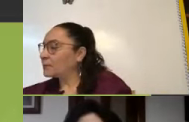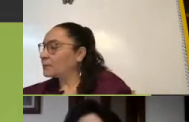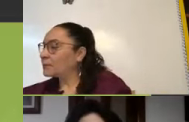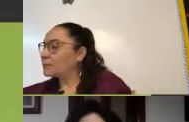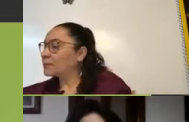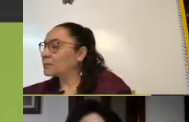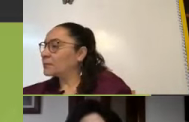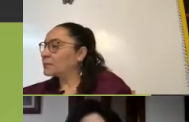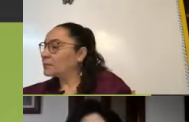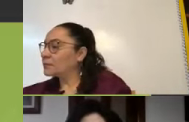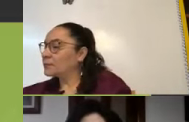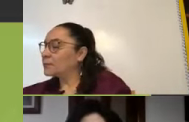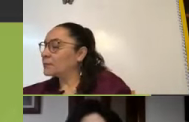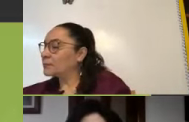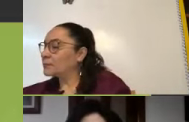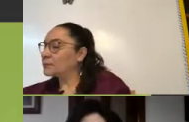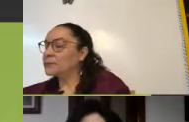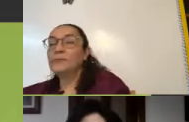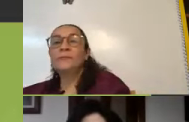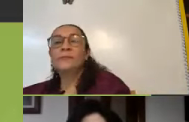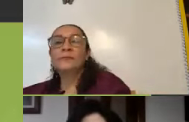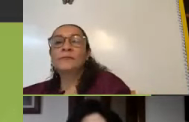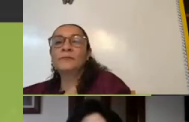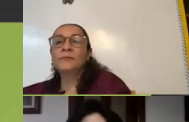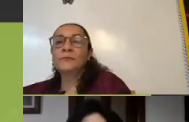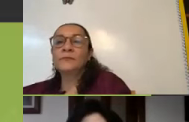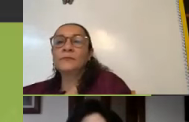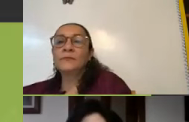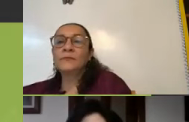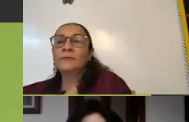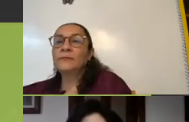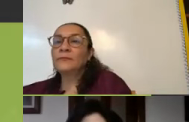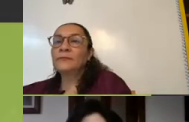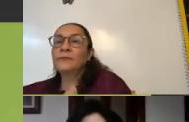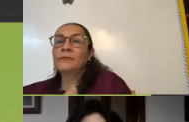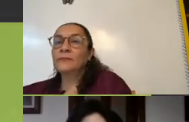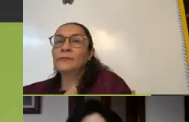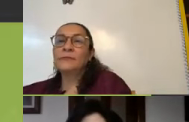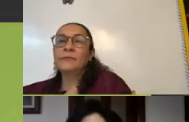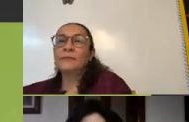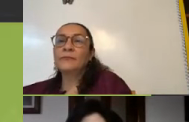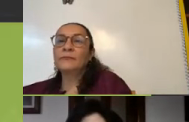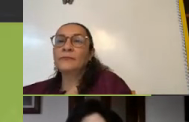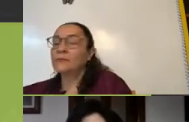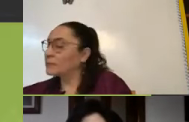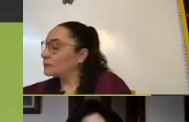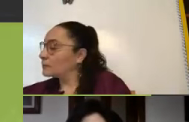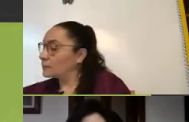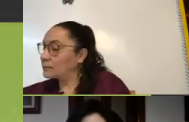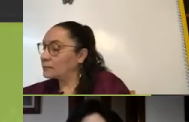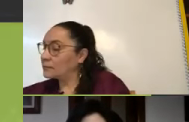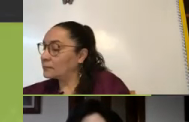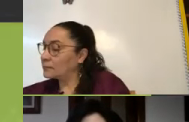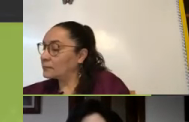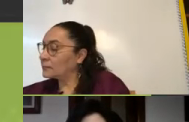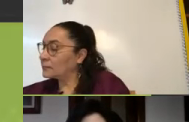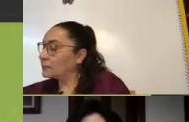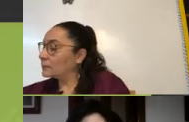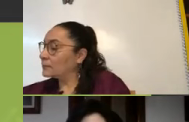Asimismo, con esta medida, la autoridad fiscal podrá controlar con mayor eficiencia el pago de los derechos